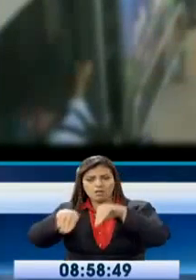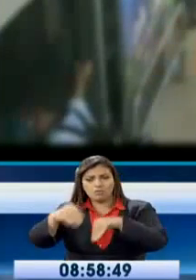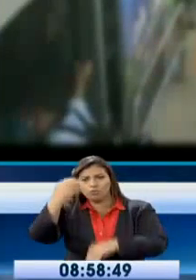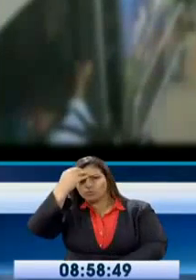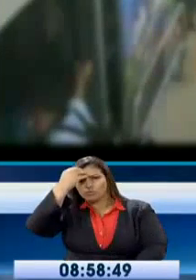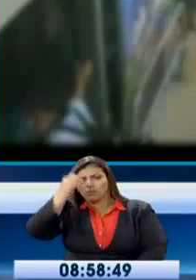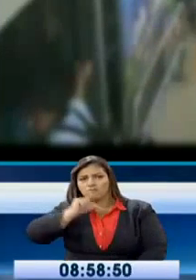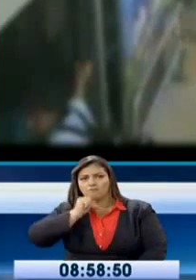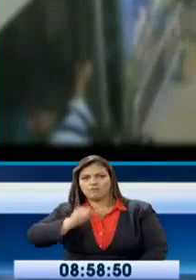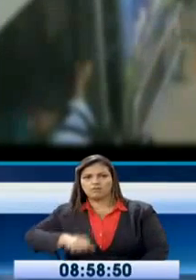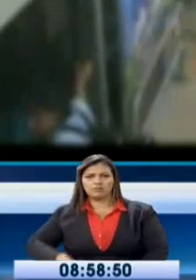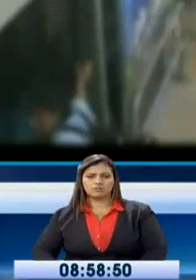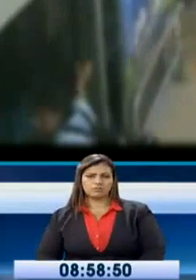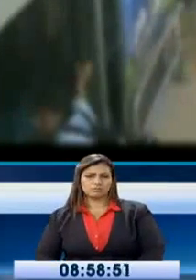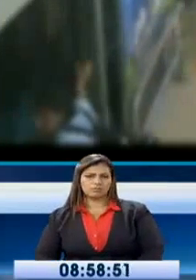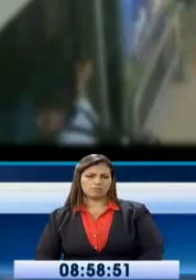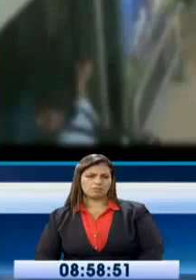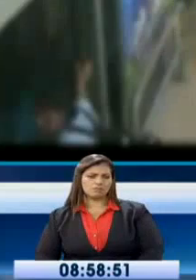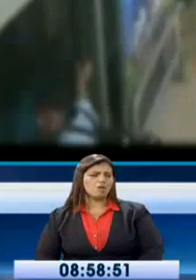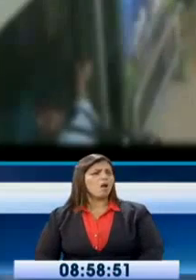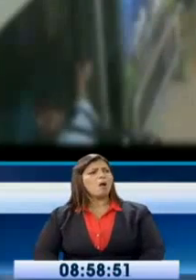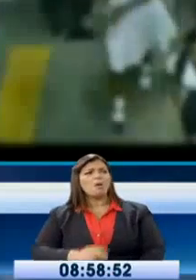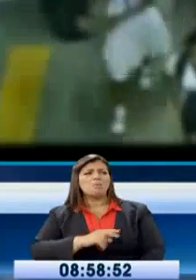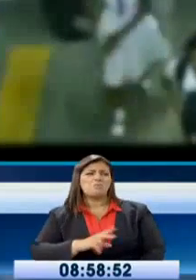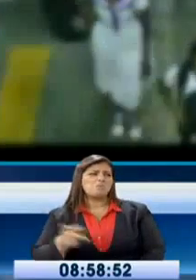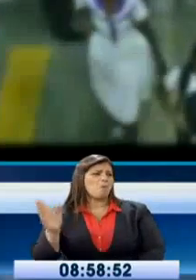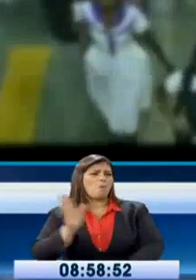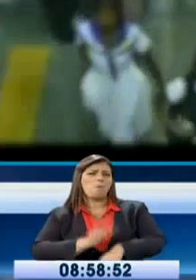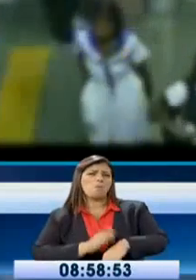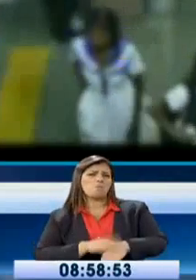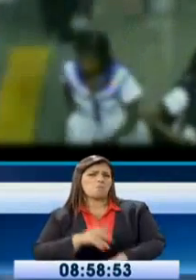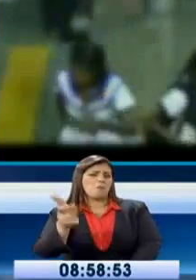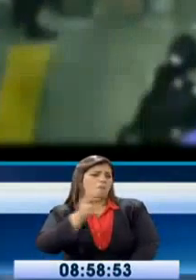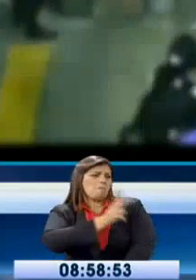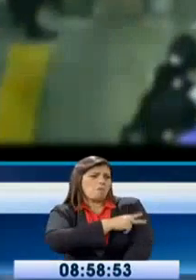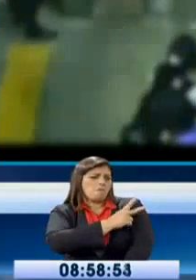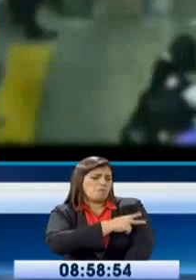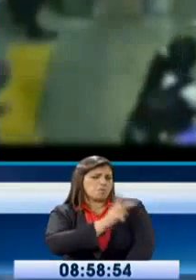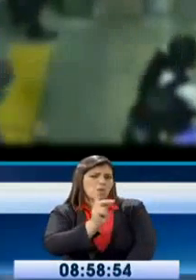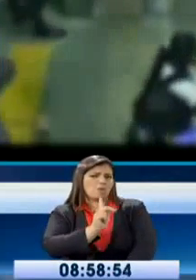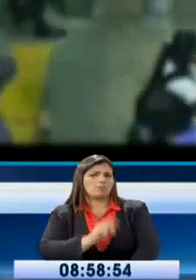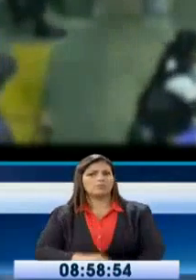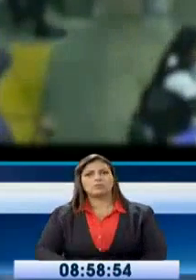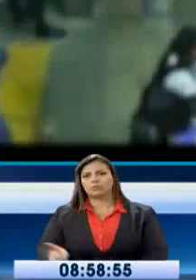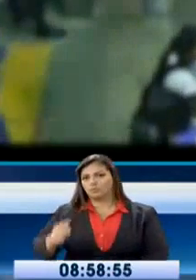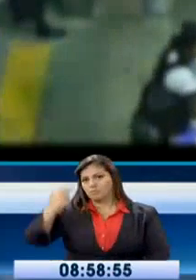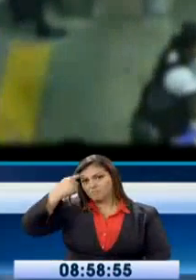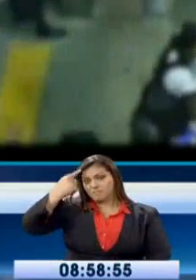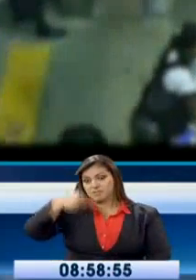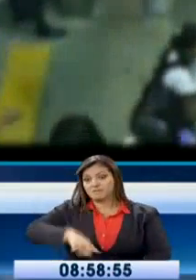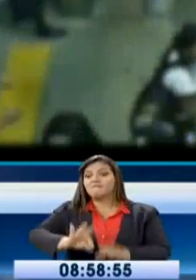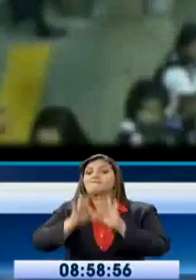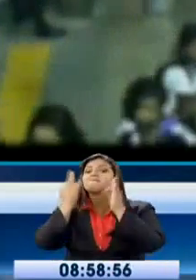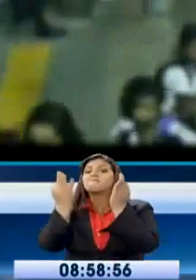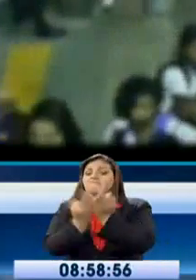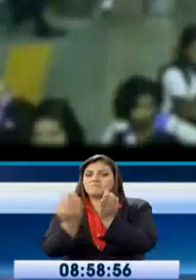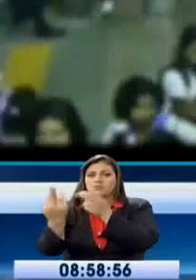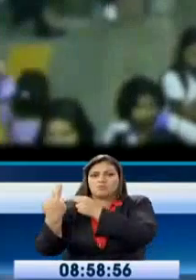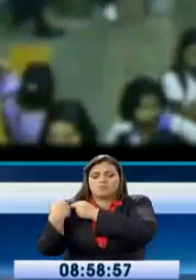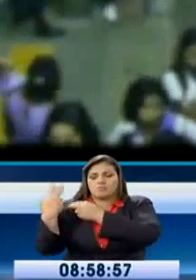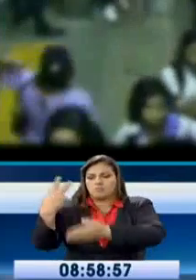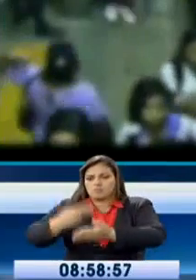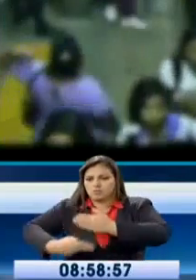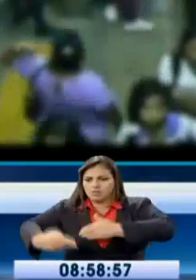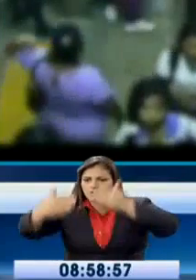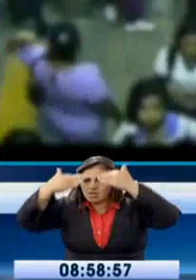la culpa a los profesores en el colegio, qué sé yo, escuela. Yo pienso que la educación viene desde la casa de